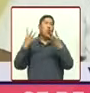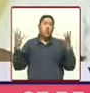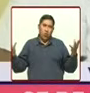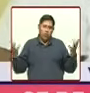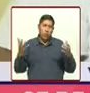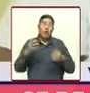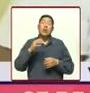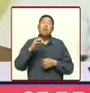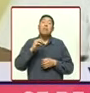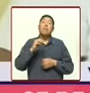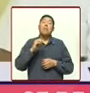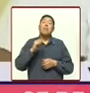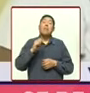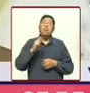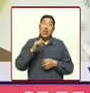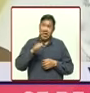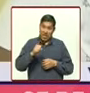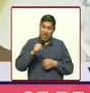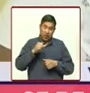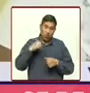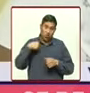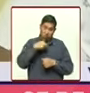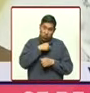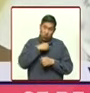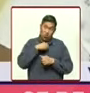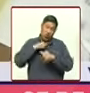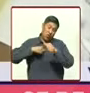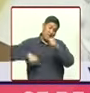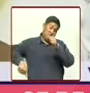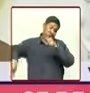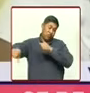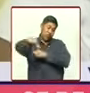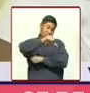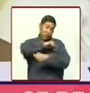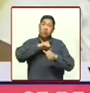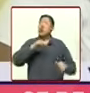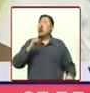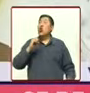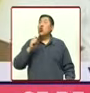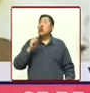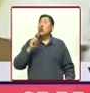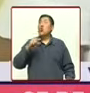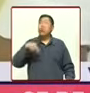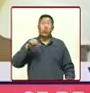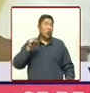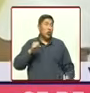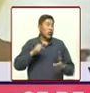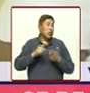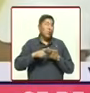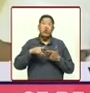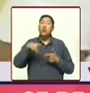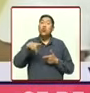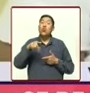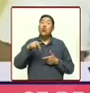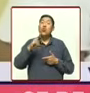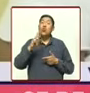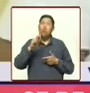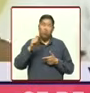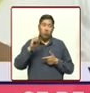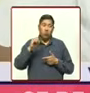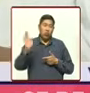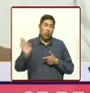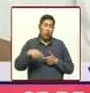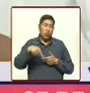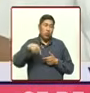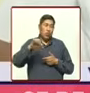está bordeado nuevamente de focos de calor. El lado de Otuqui, Puerto Suárez, Puerto Quijarro también. Me llega del lado de Roborés,